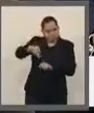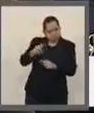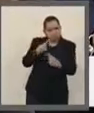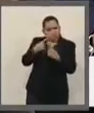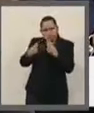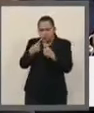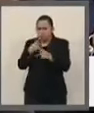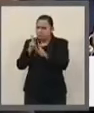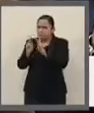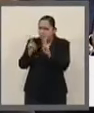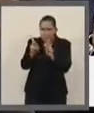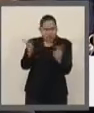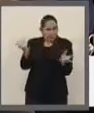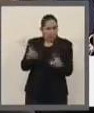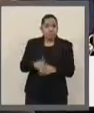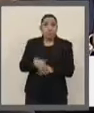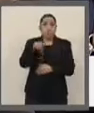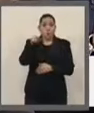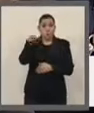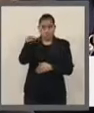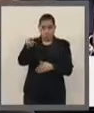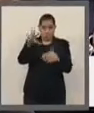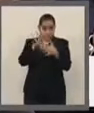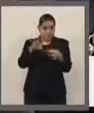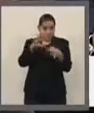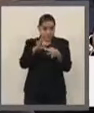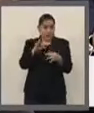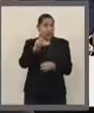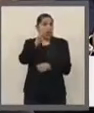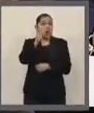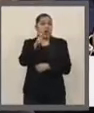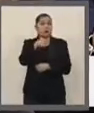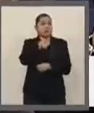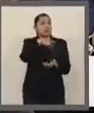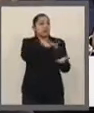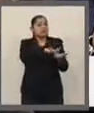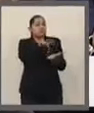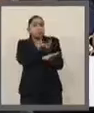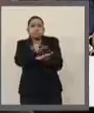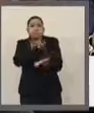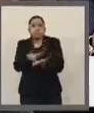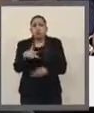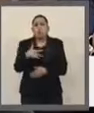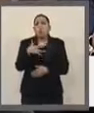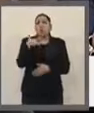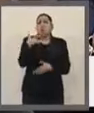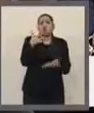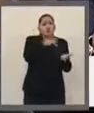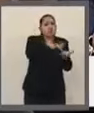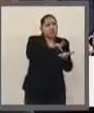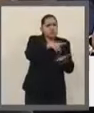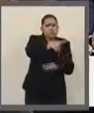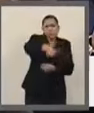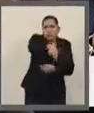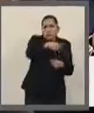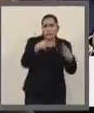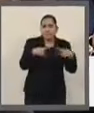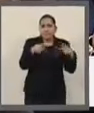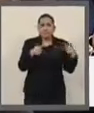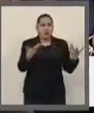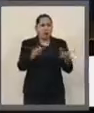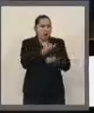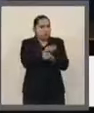es asistencialista y clientelar cuando son universales los programas, por ejemplo, de